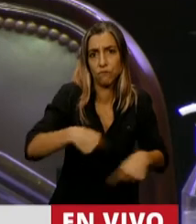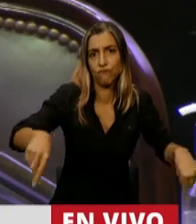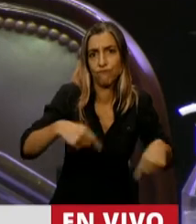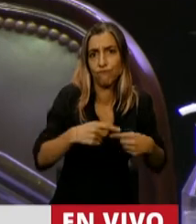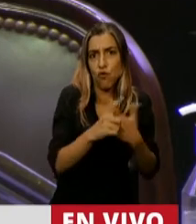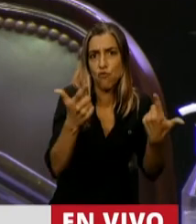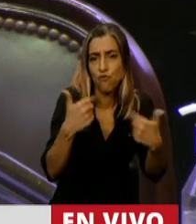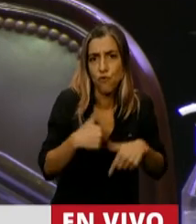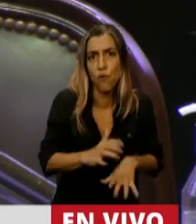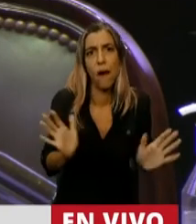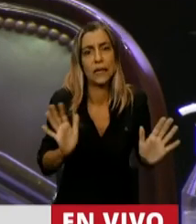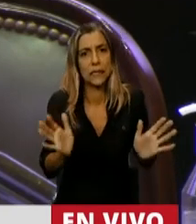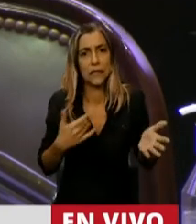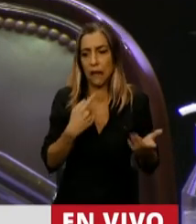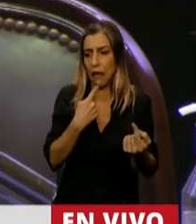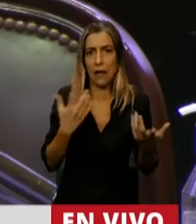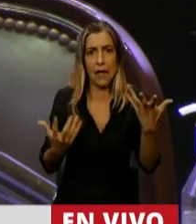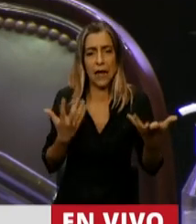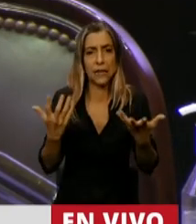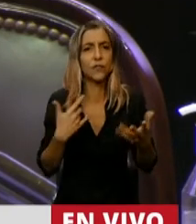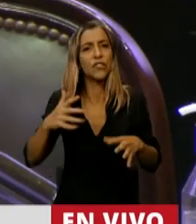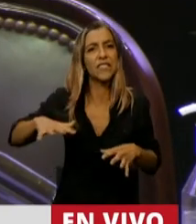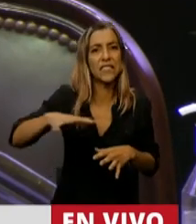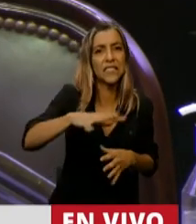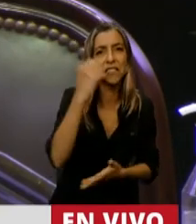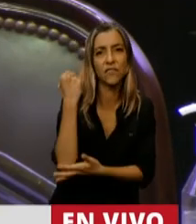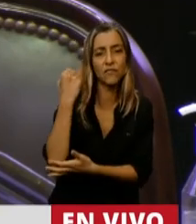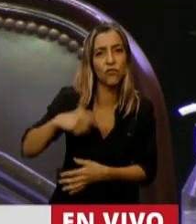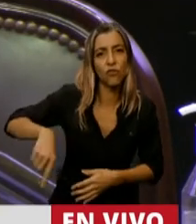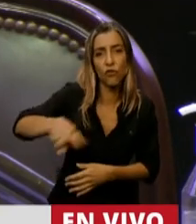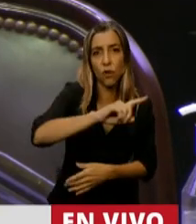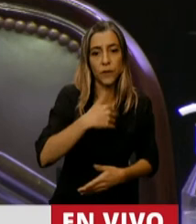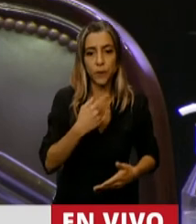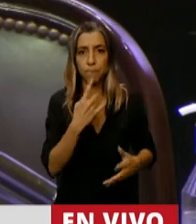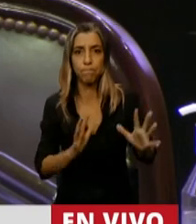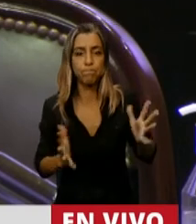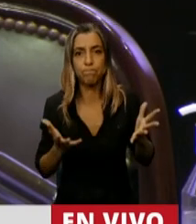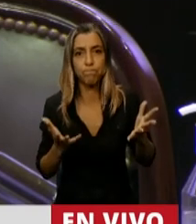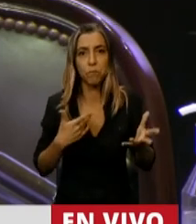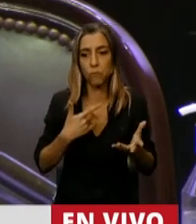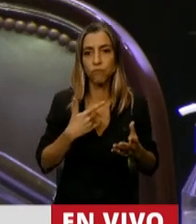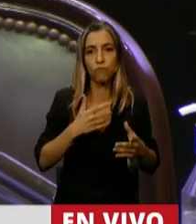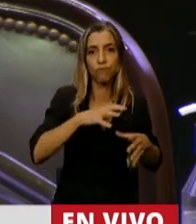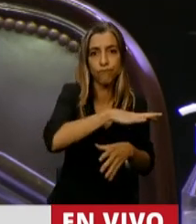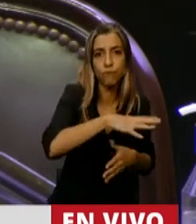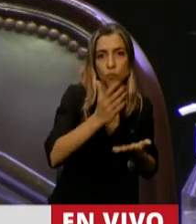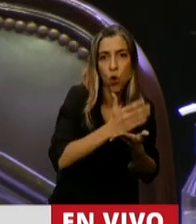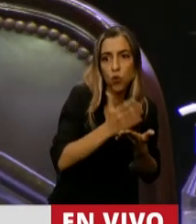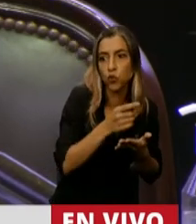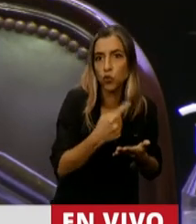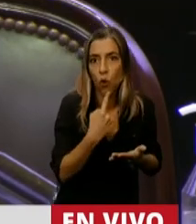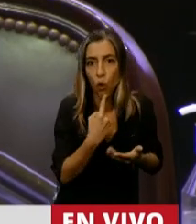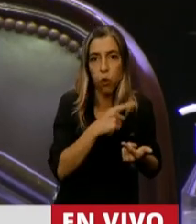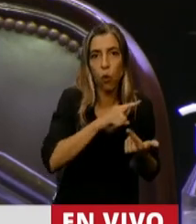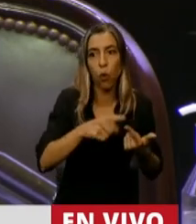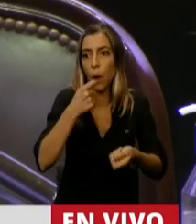reservas. Esta incertidumbre también afecta a todos los sectores de la economía, el que produce, el que compra, el que vende, se